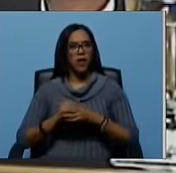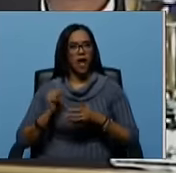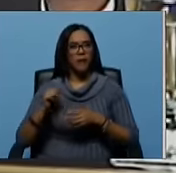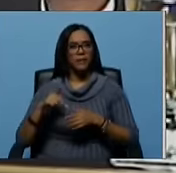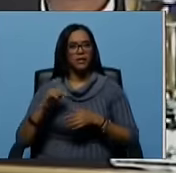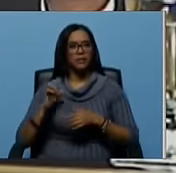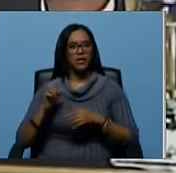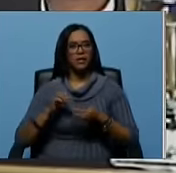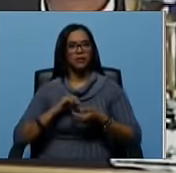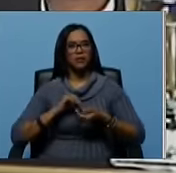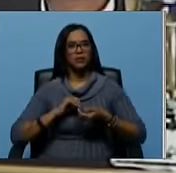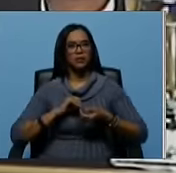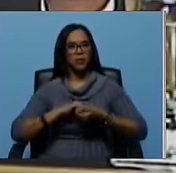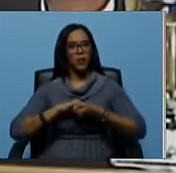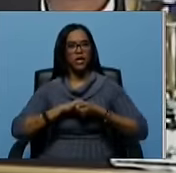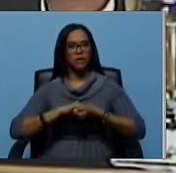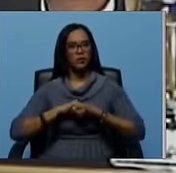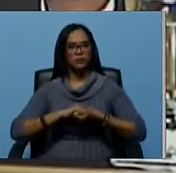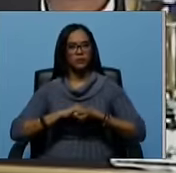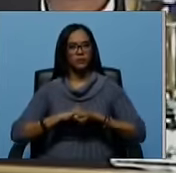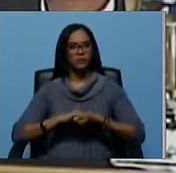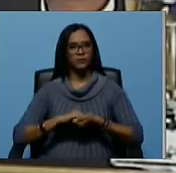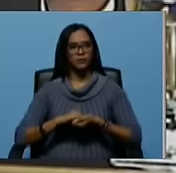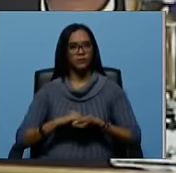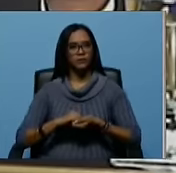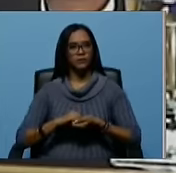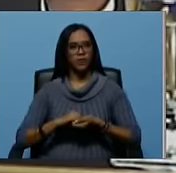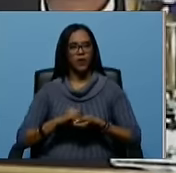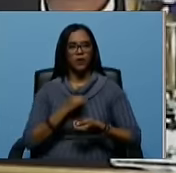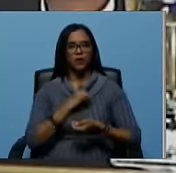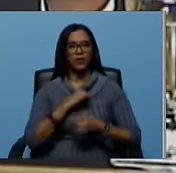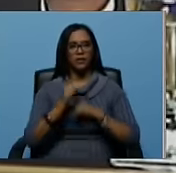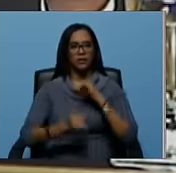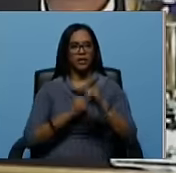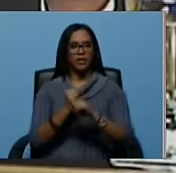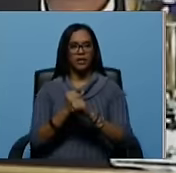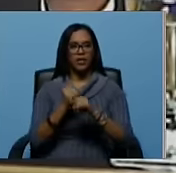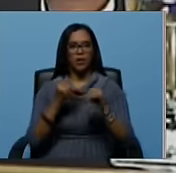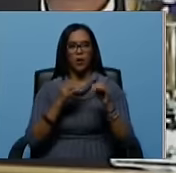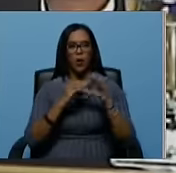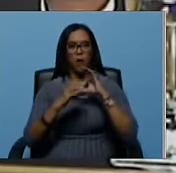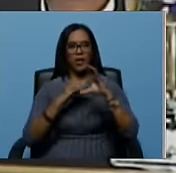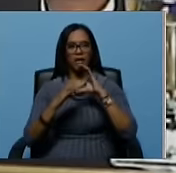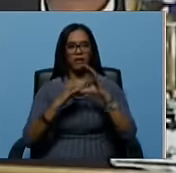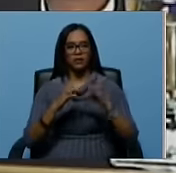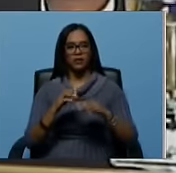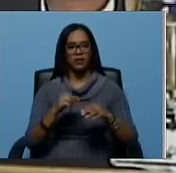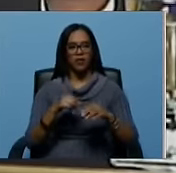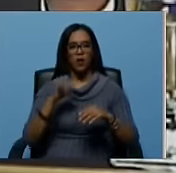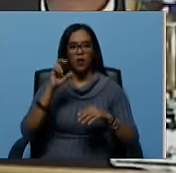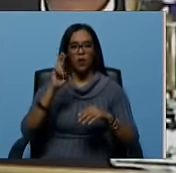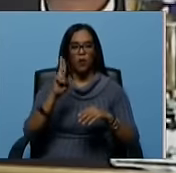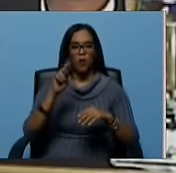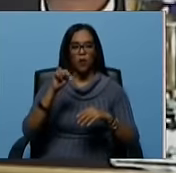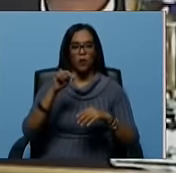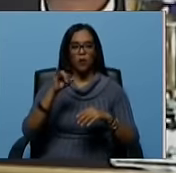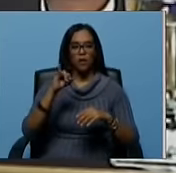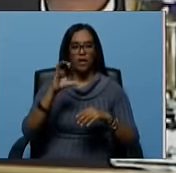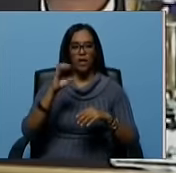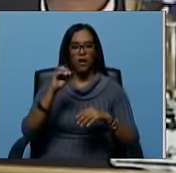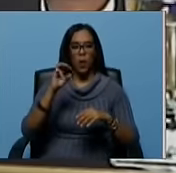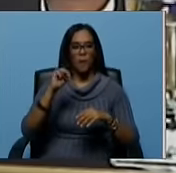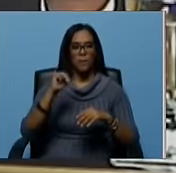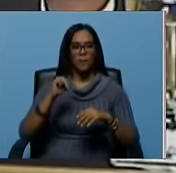Trujillo, arroba APC Trujillo. Universidad Internacional de las Comunicaciones, arroba La UICON.